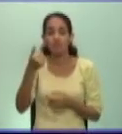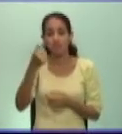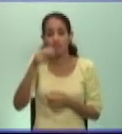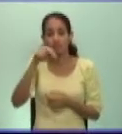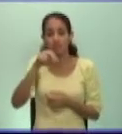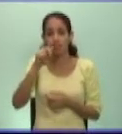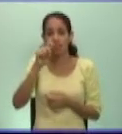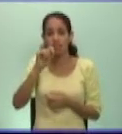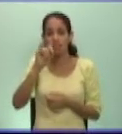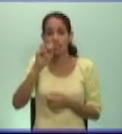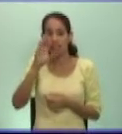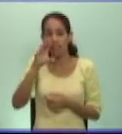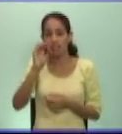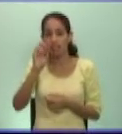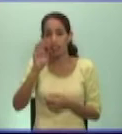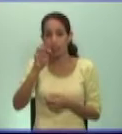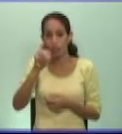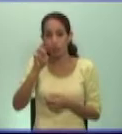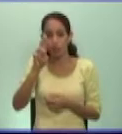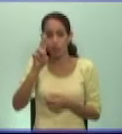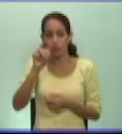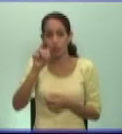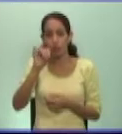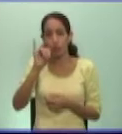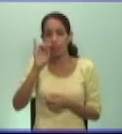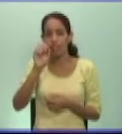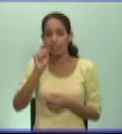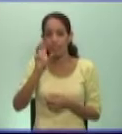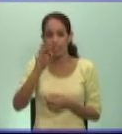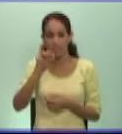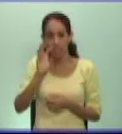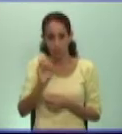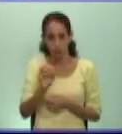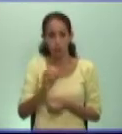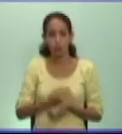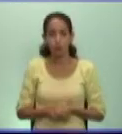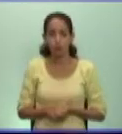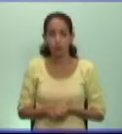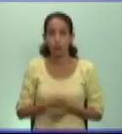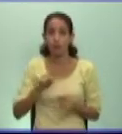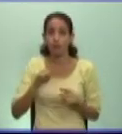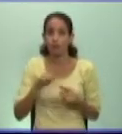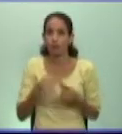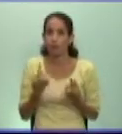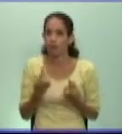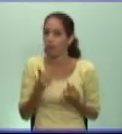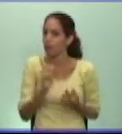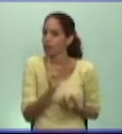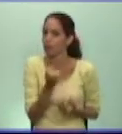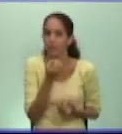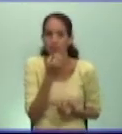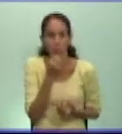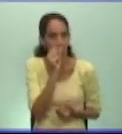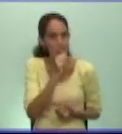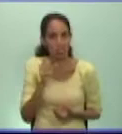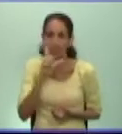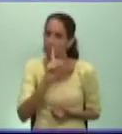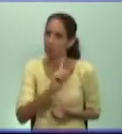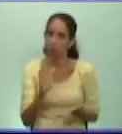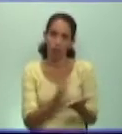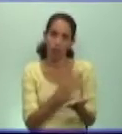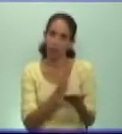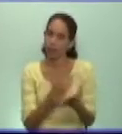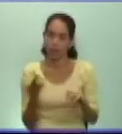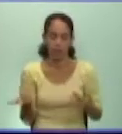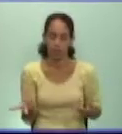de buscar una barrera que evitara que ese socialismo, ese campo socialista siguiera extendiéndose a otras naciones,